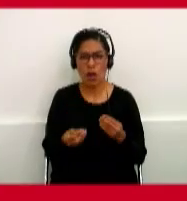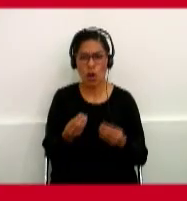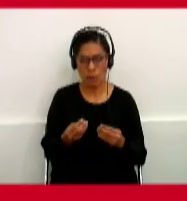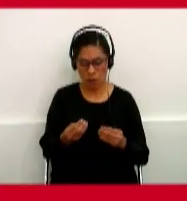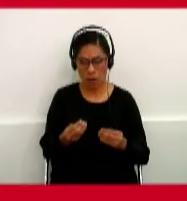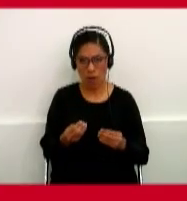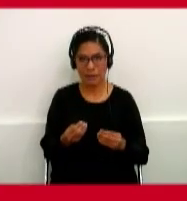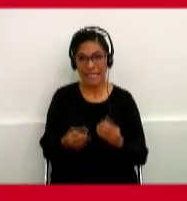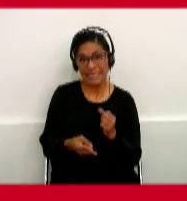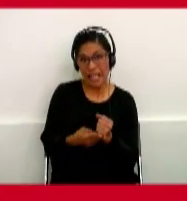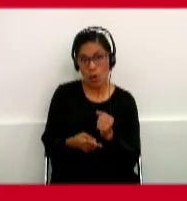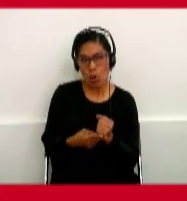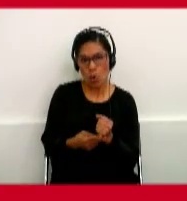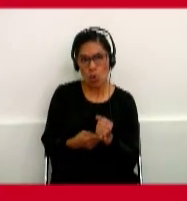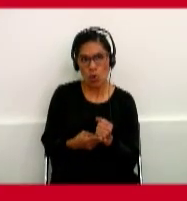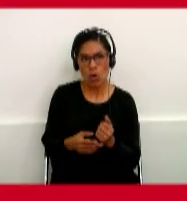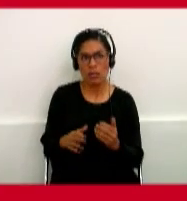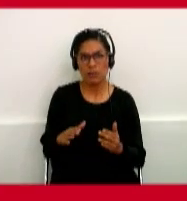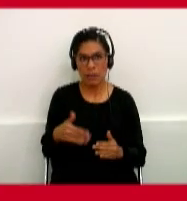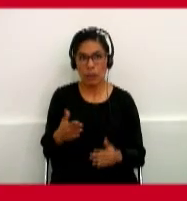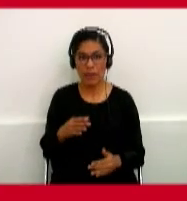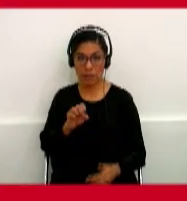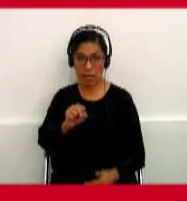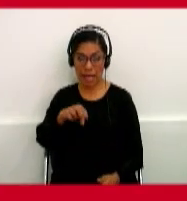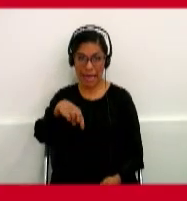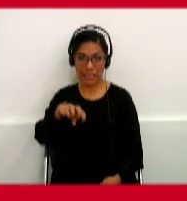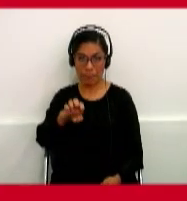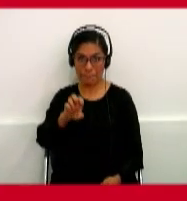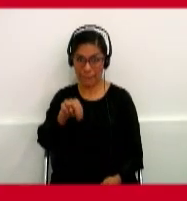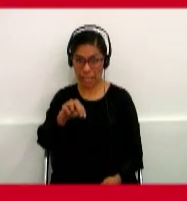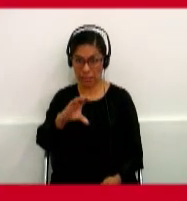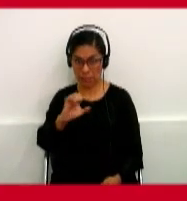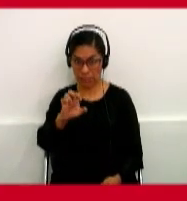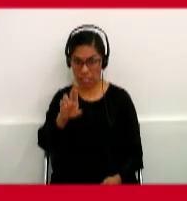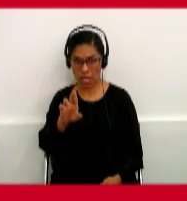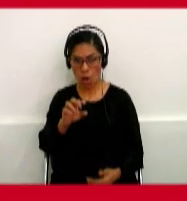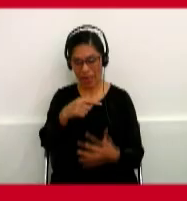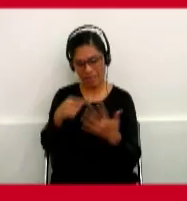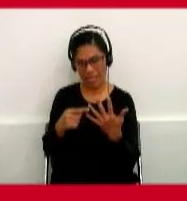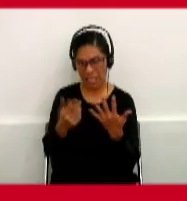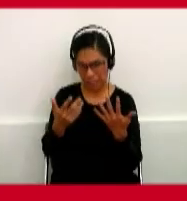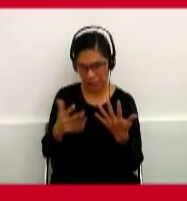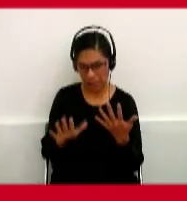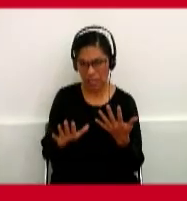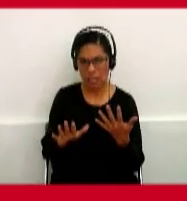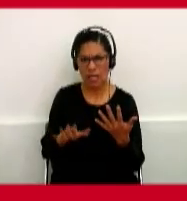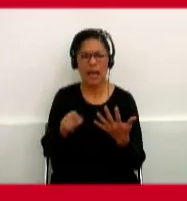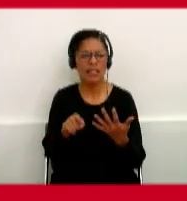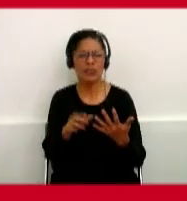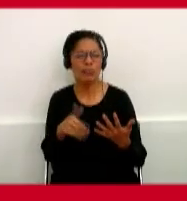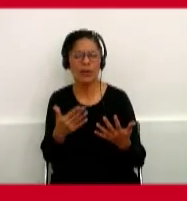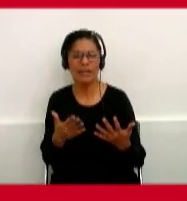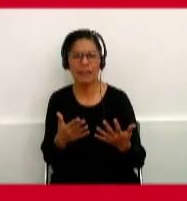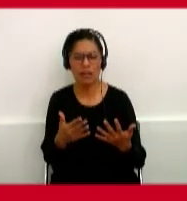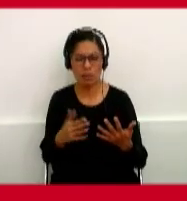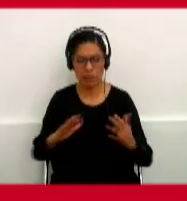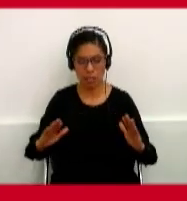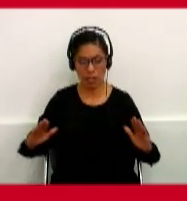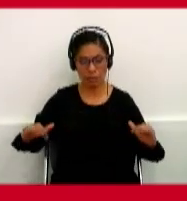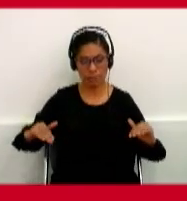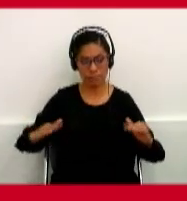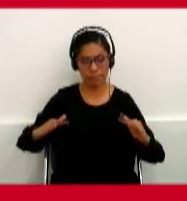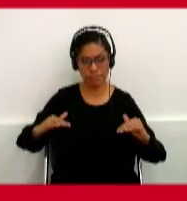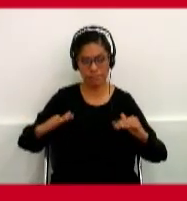metodología que se escoja, sea la Spencer, Bishop y las muchas que tenemos. y de todas estas superficies